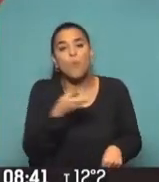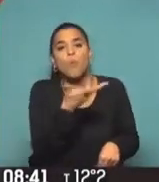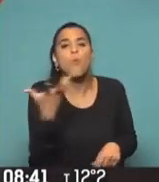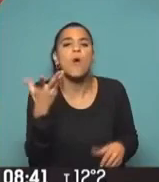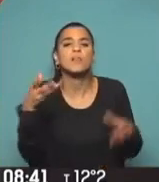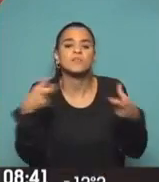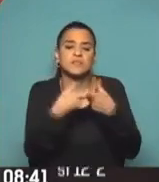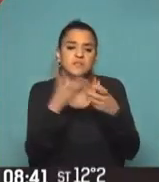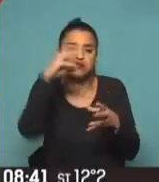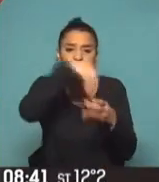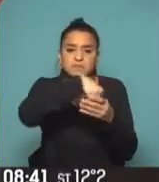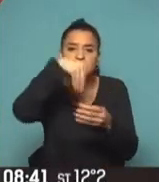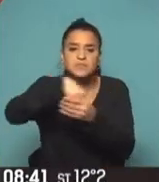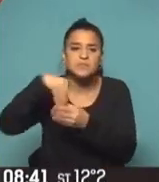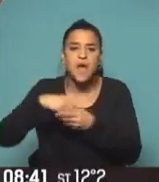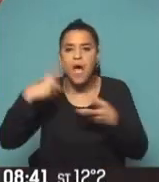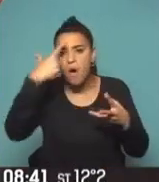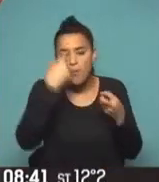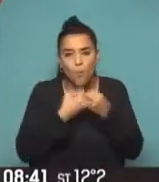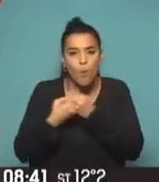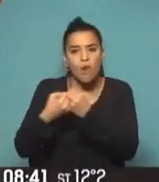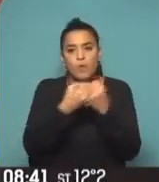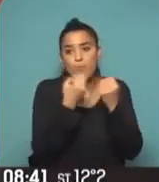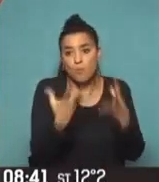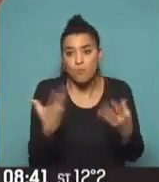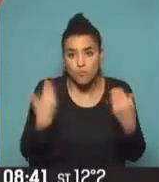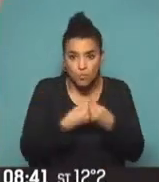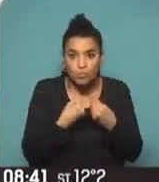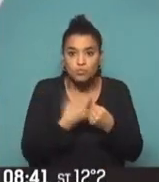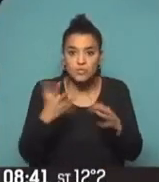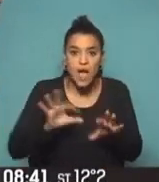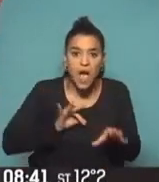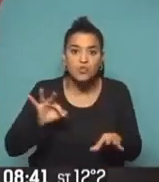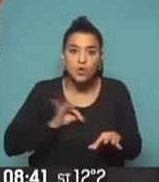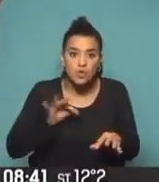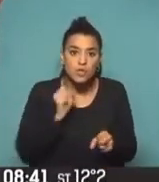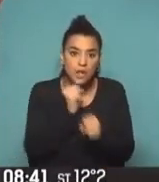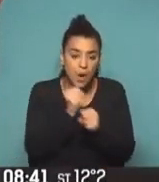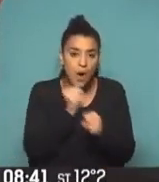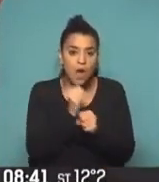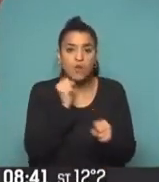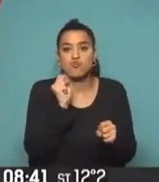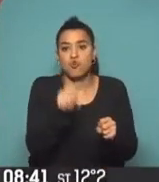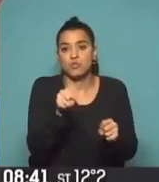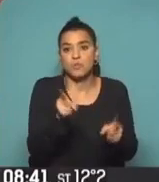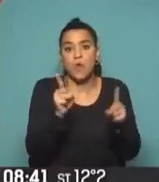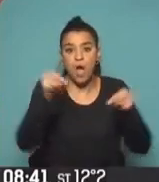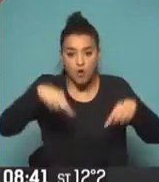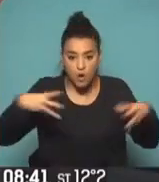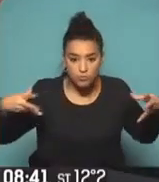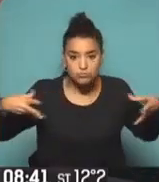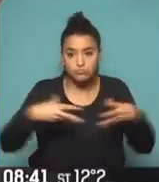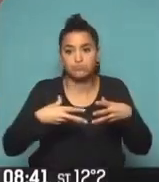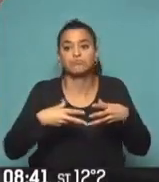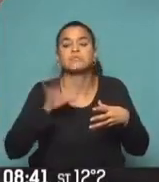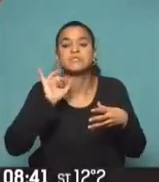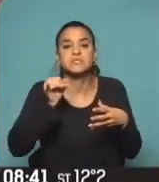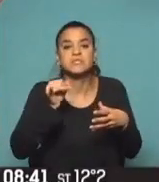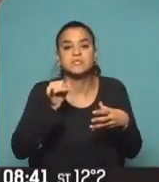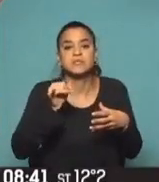participan de este acuerdo porque la verdad que son muchas las que hace años que vienen trabajando por esto pero ahora están todas juntas así es